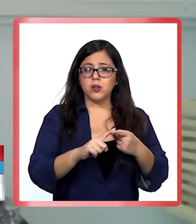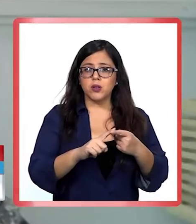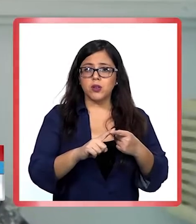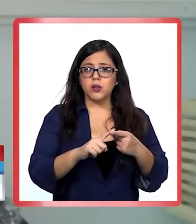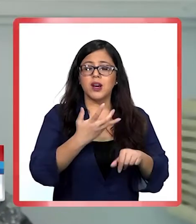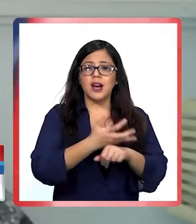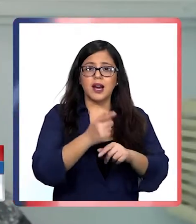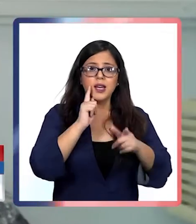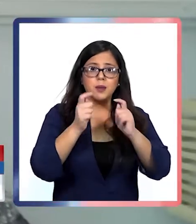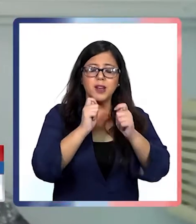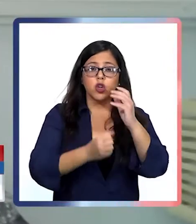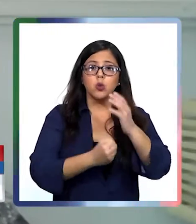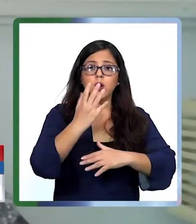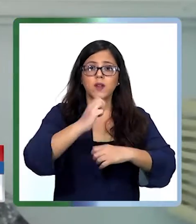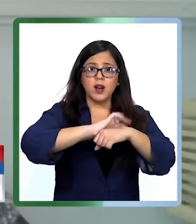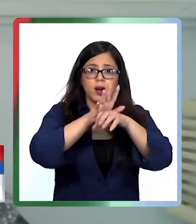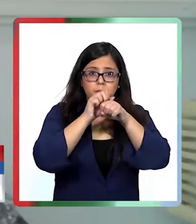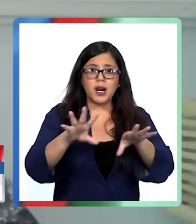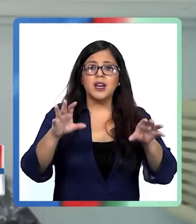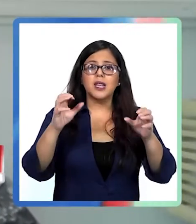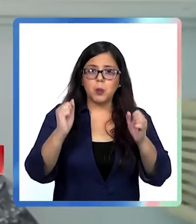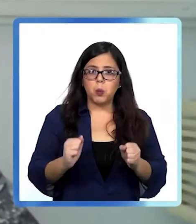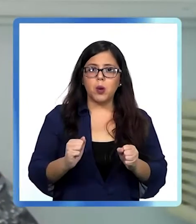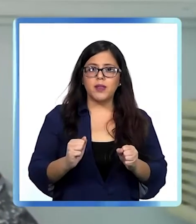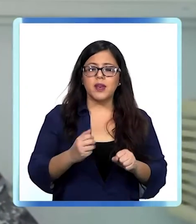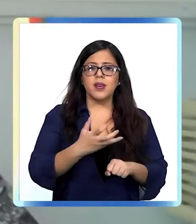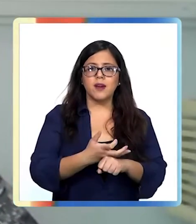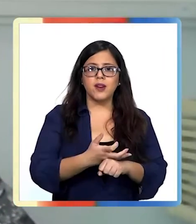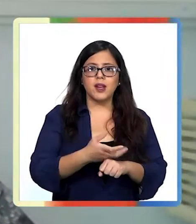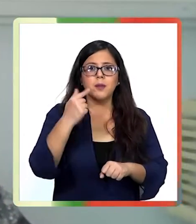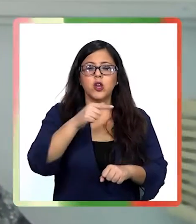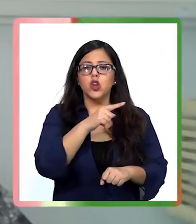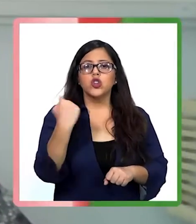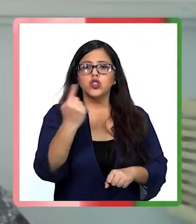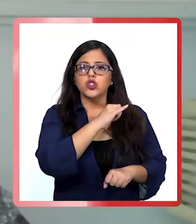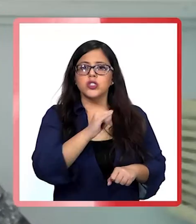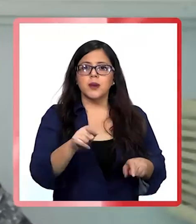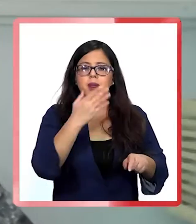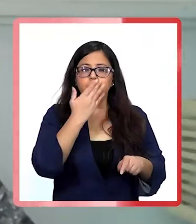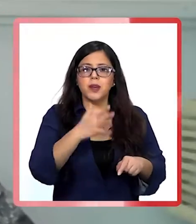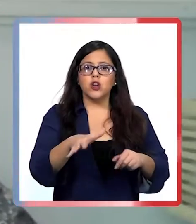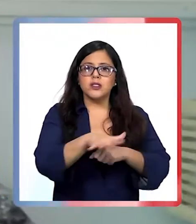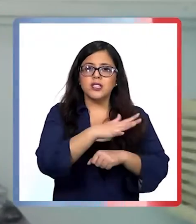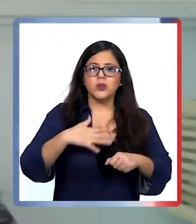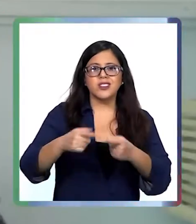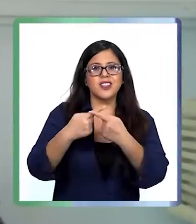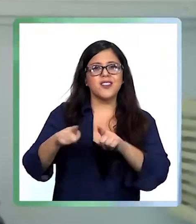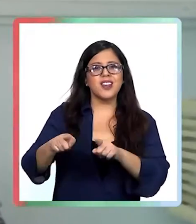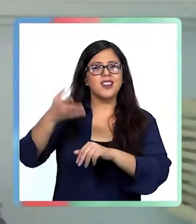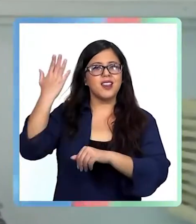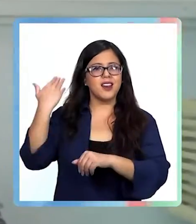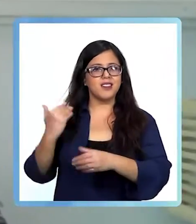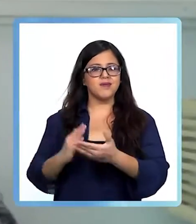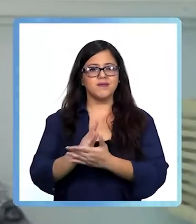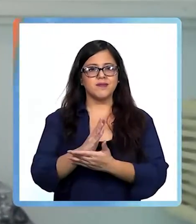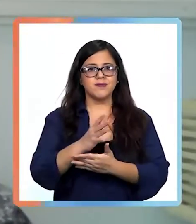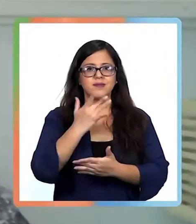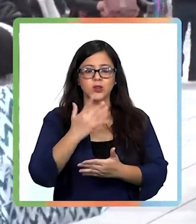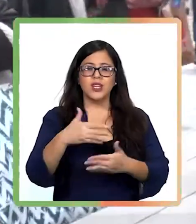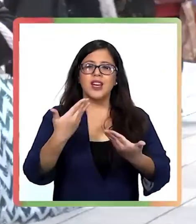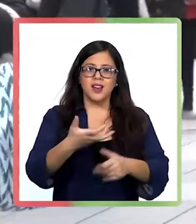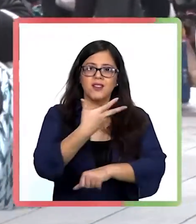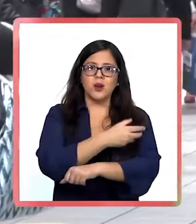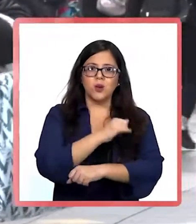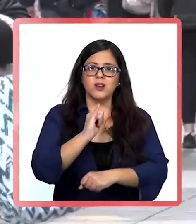Uno es que existe, como decíamos, el riesgo de nuevas variantes que pueden llegar en cualquier momento. Ahora, vamos a estar siempre en mejor situación de cuando partimos con la pandemia